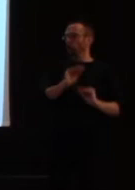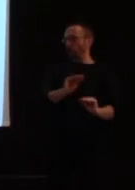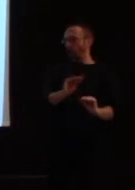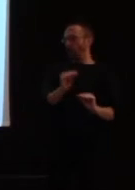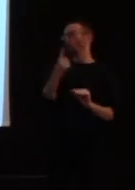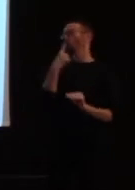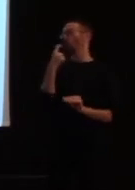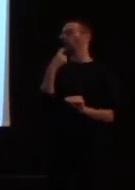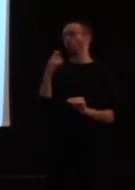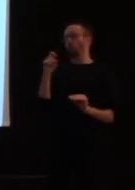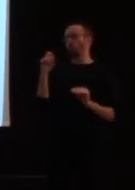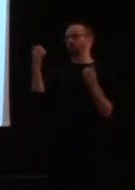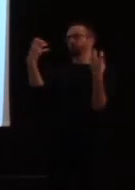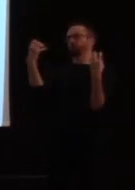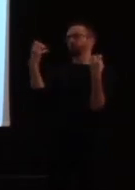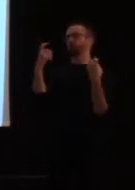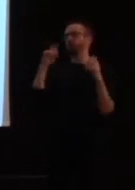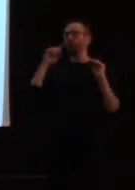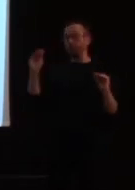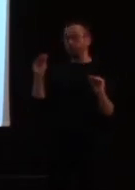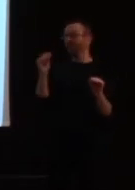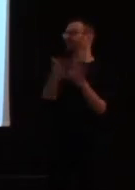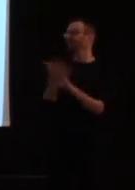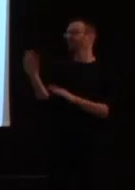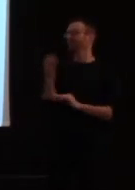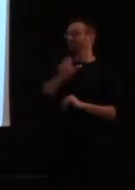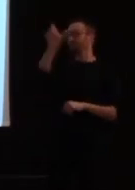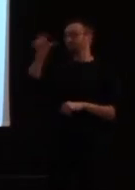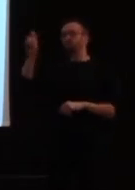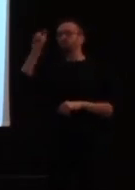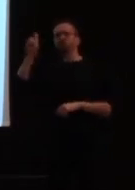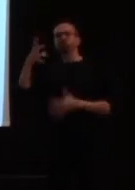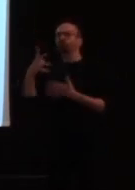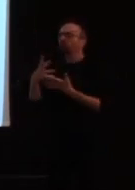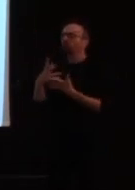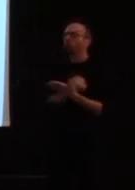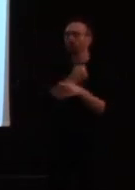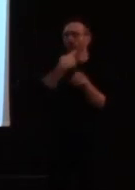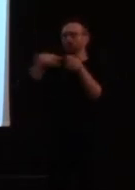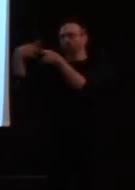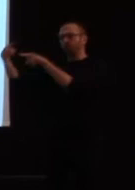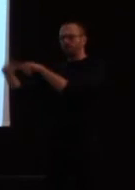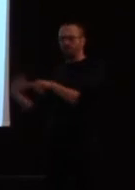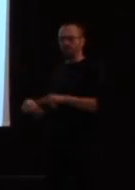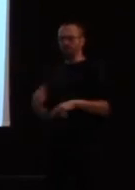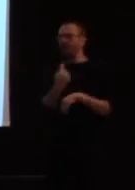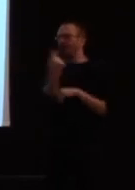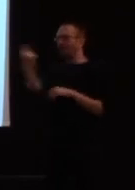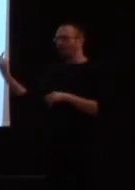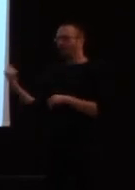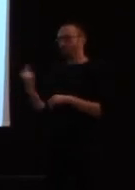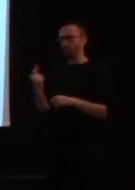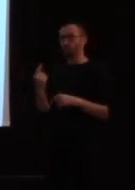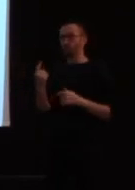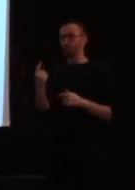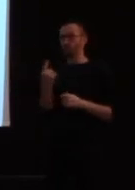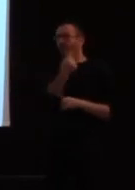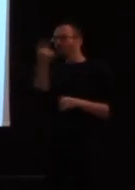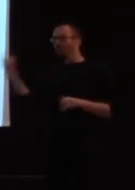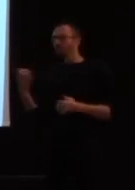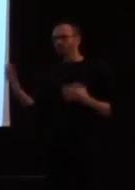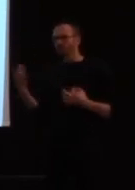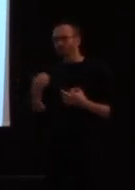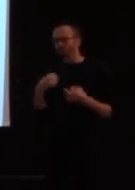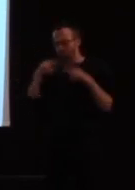profesores somos distintos cuando impartimos clase. Todos somos distintos. Y cada uno tiene que encontrar su manera